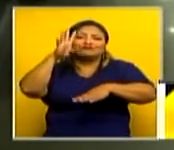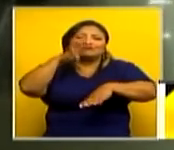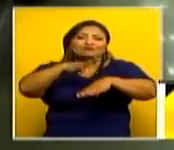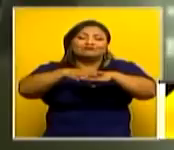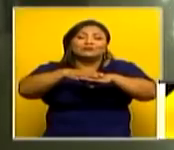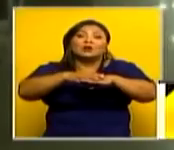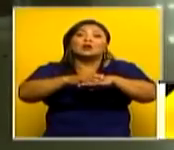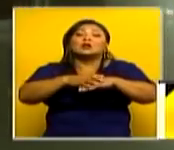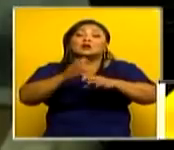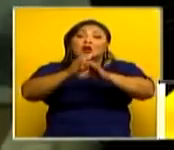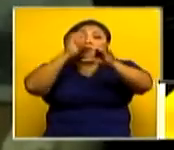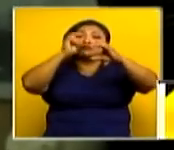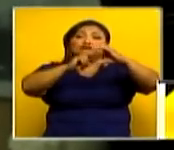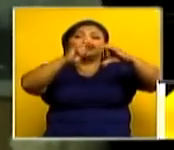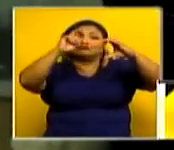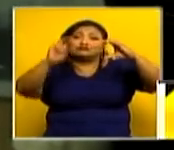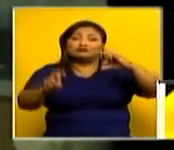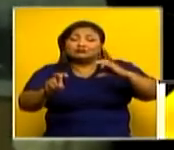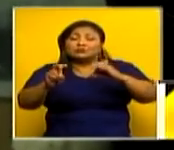baja del colectivo,